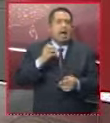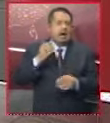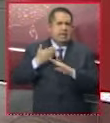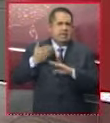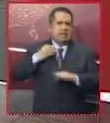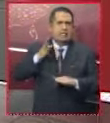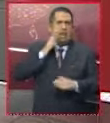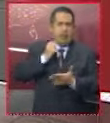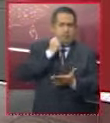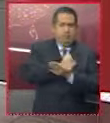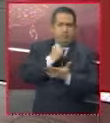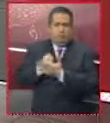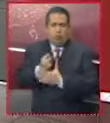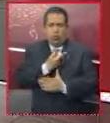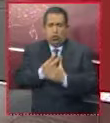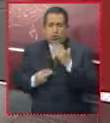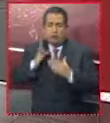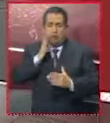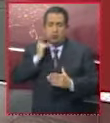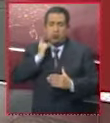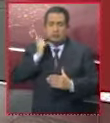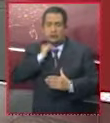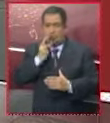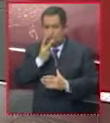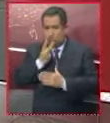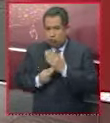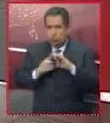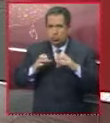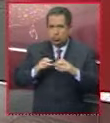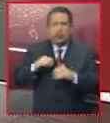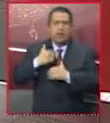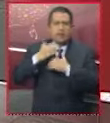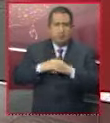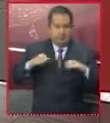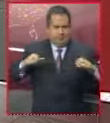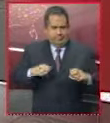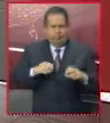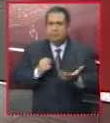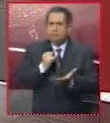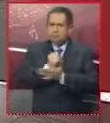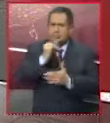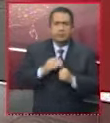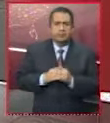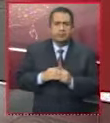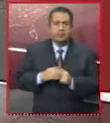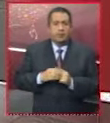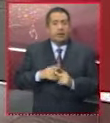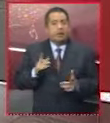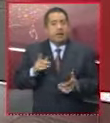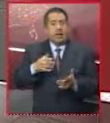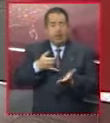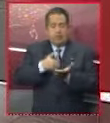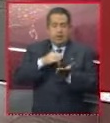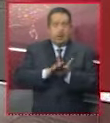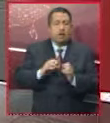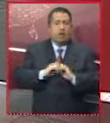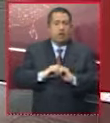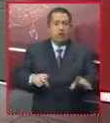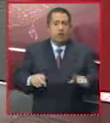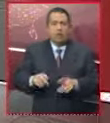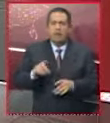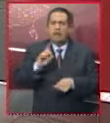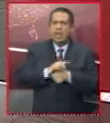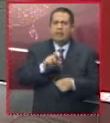y ratificada por la mayoría de los congresos del país, es decir, el constituyente permanente. Fue en la versión vespertina del Diario Oficial de la Federación